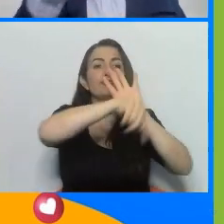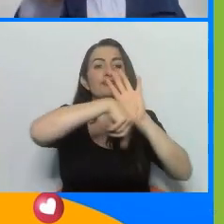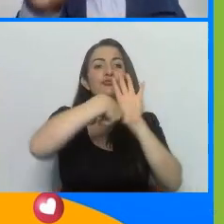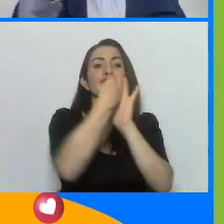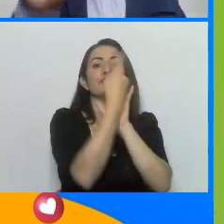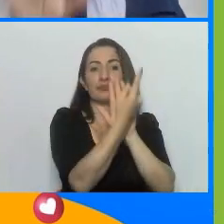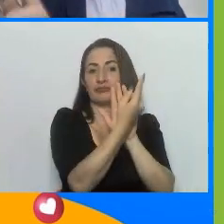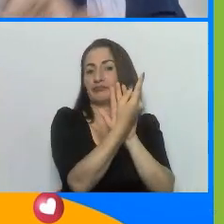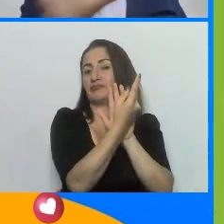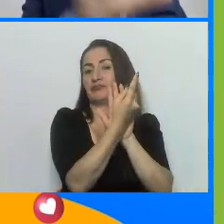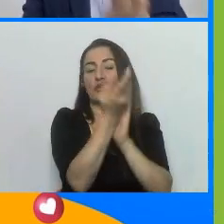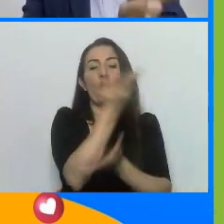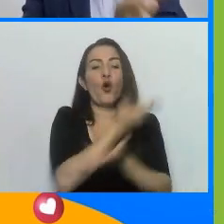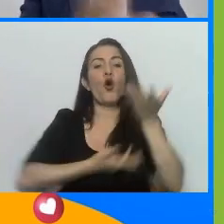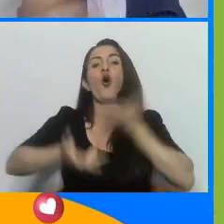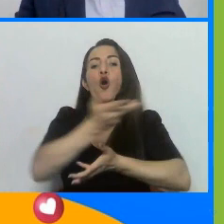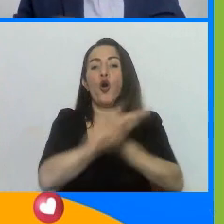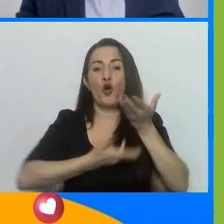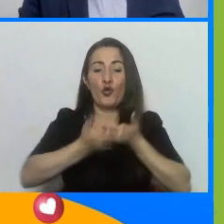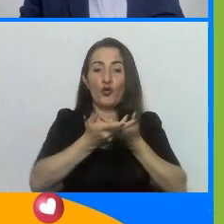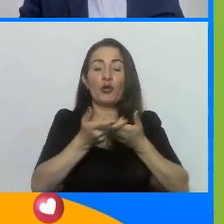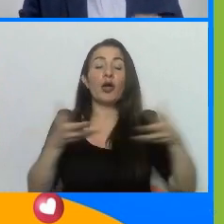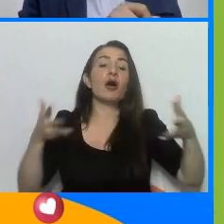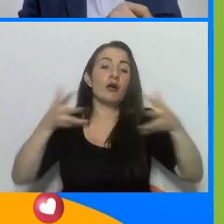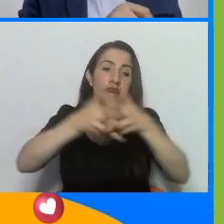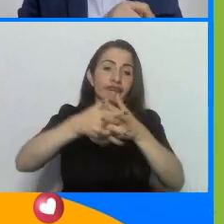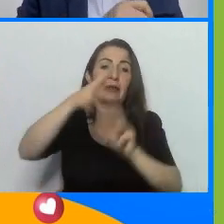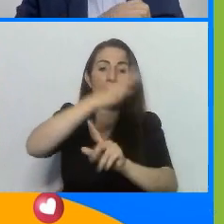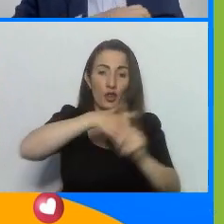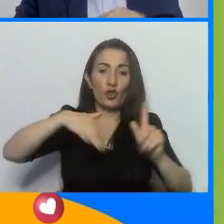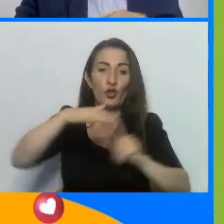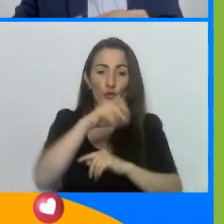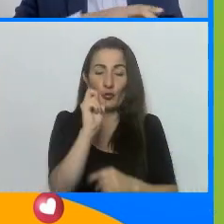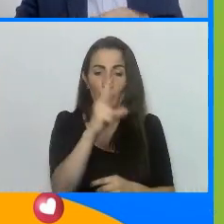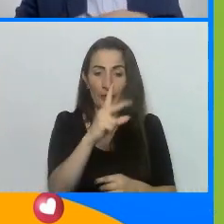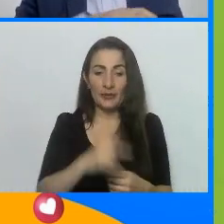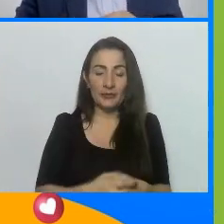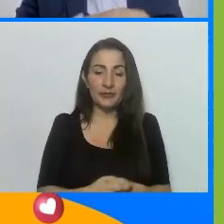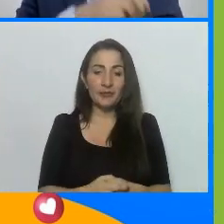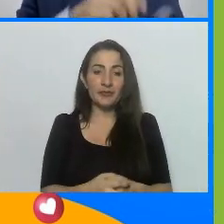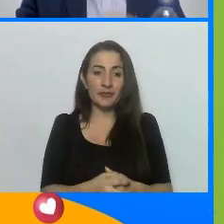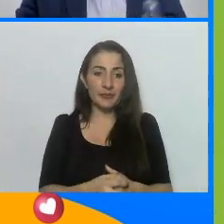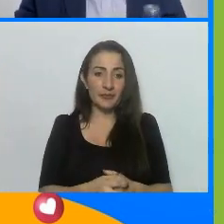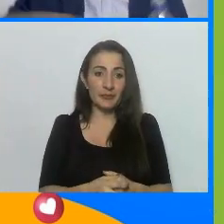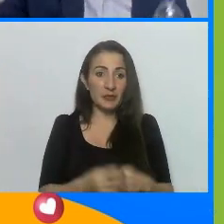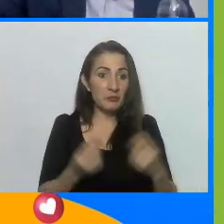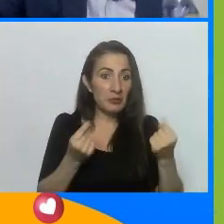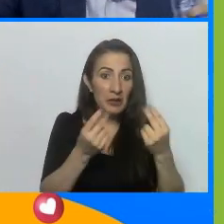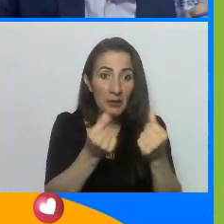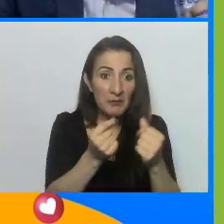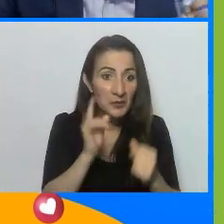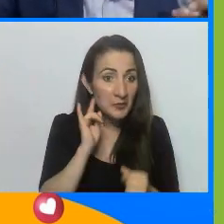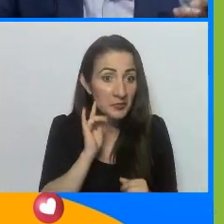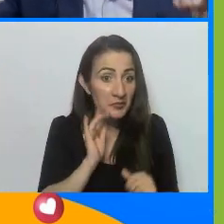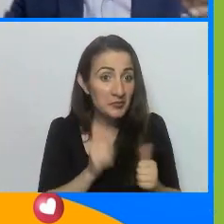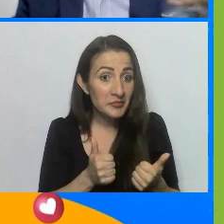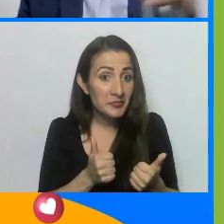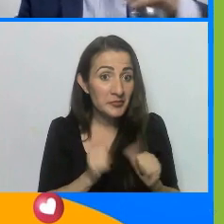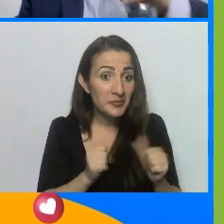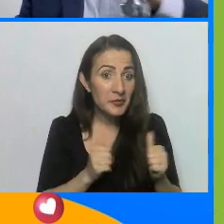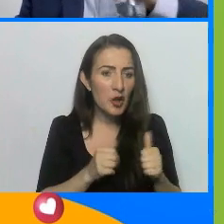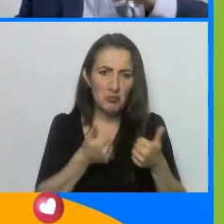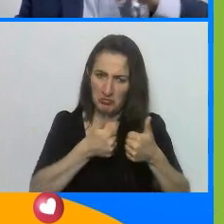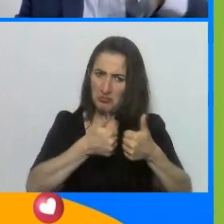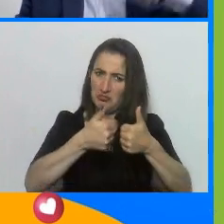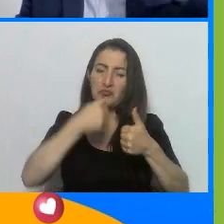espacio donde interactúan los seres vivos y el entorno. ¿Ok? No sé si voy muy rápido, pero creo que ahí